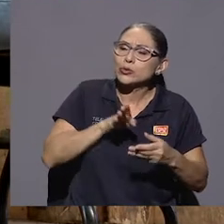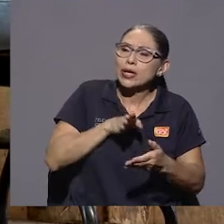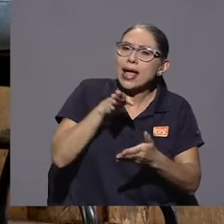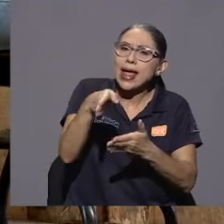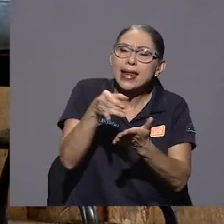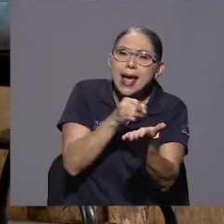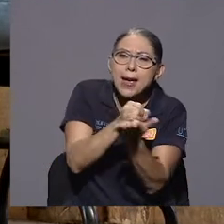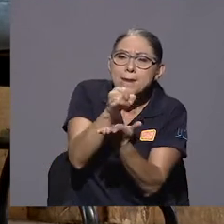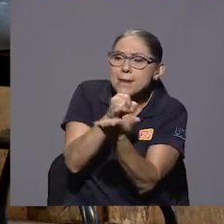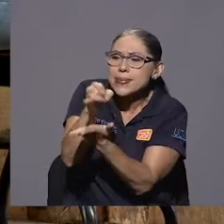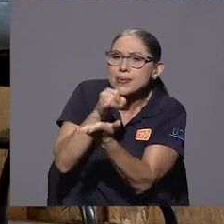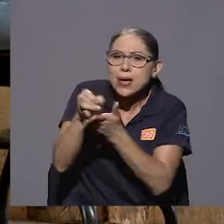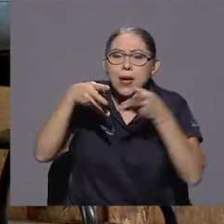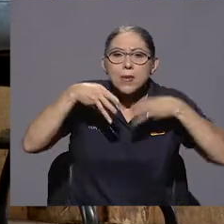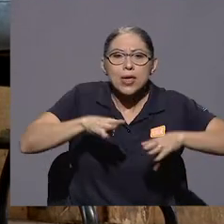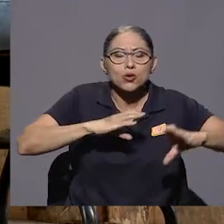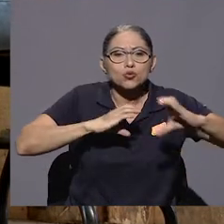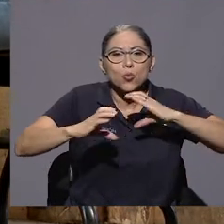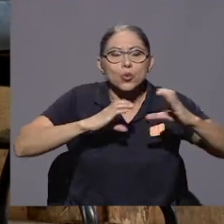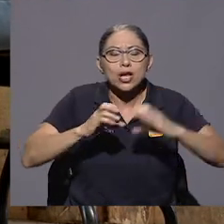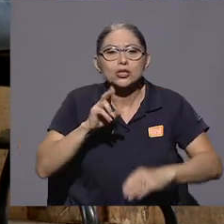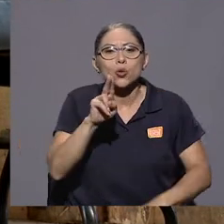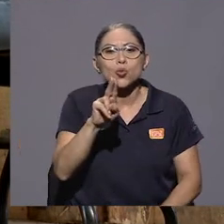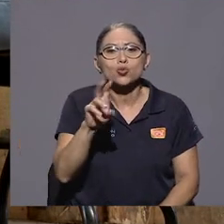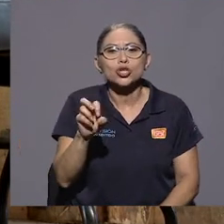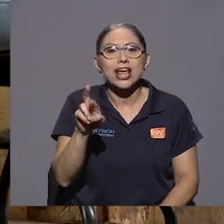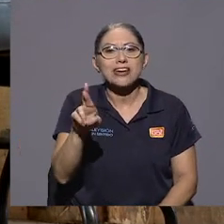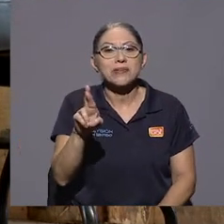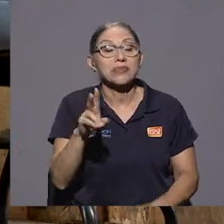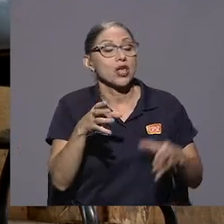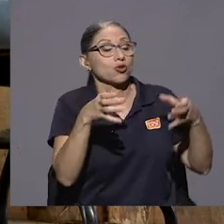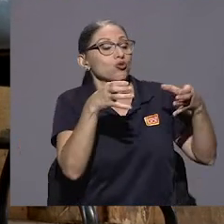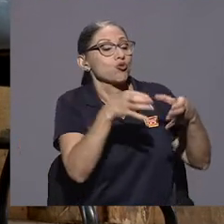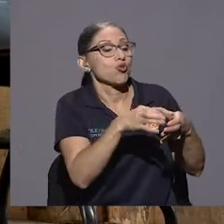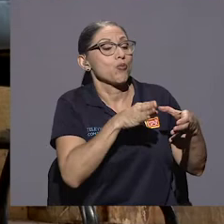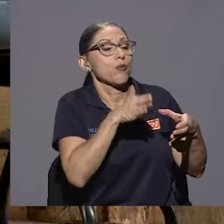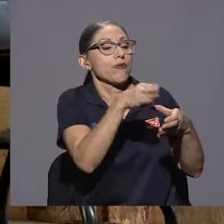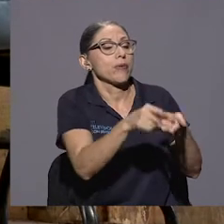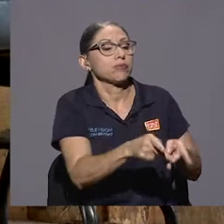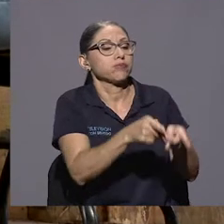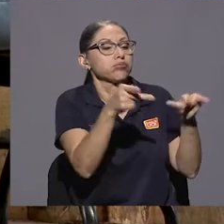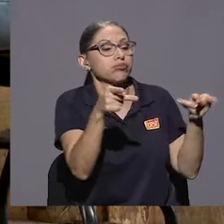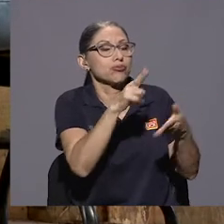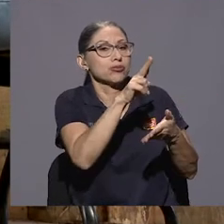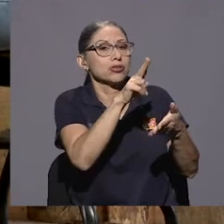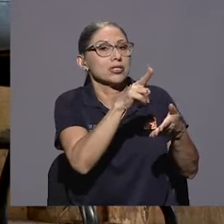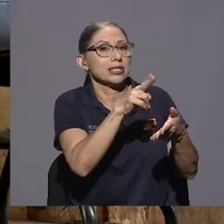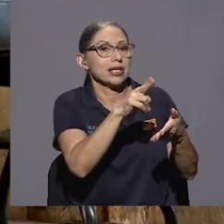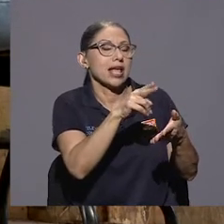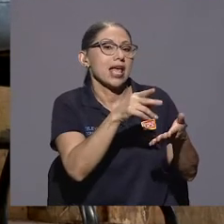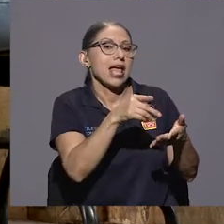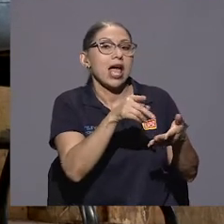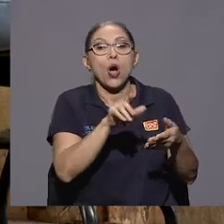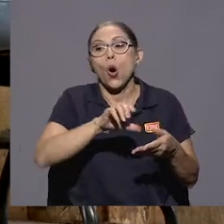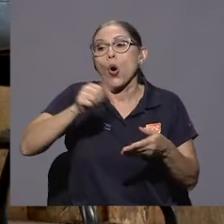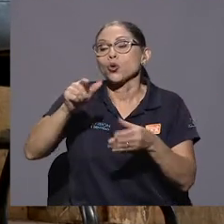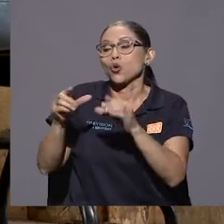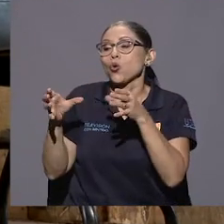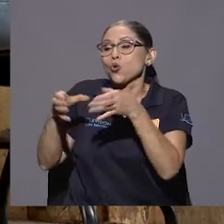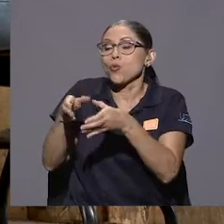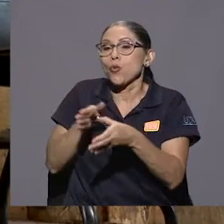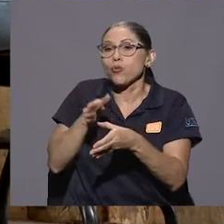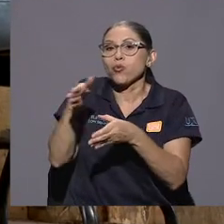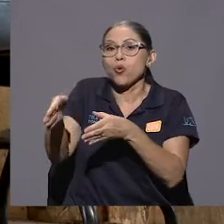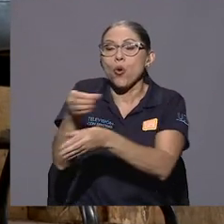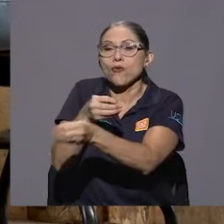una investigación a los medios de comunicación de la UCR. Entonces a un grupo le designaron el semanario, a otro grupo le designaron la oficina